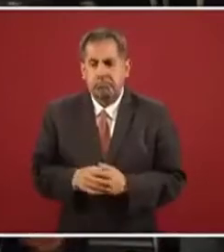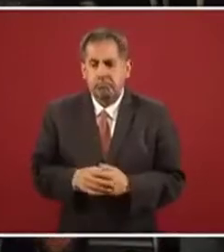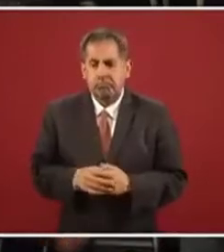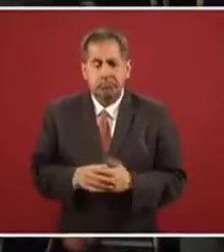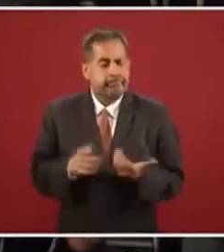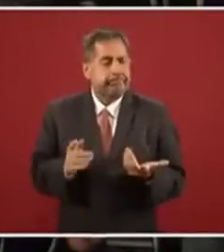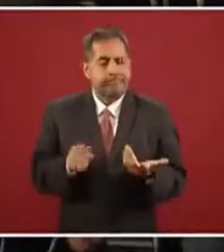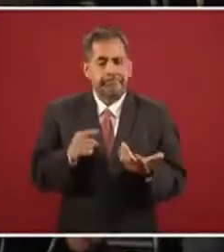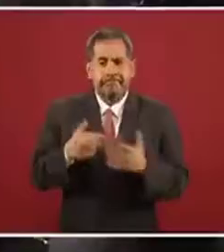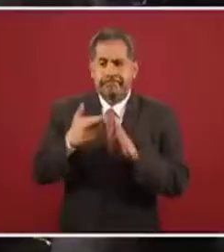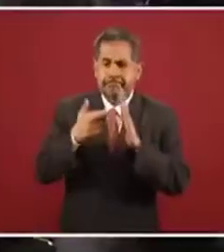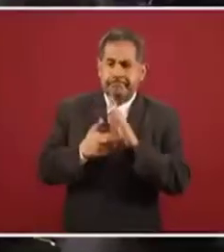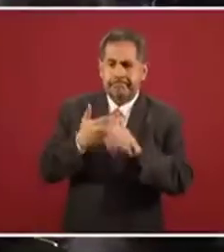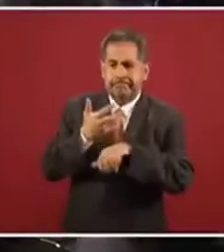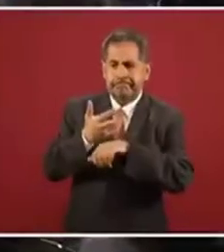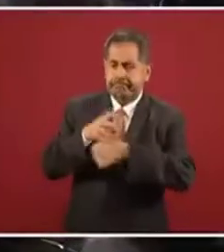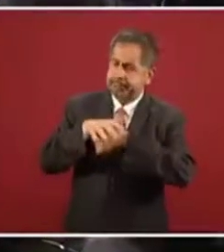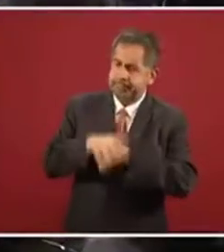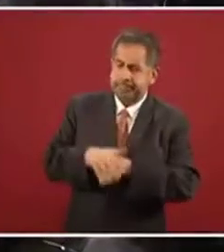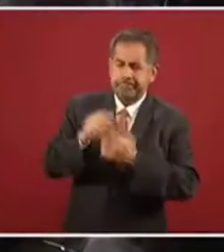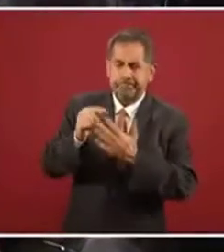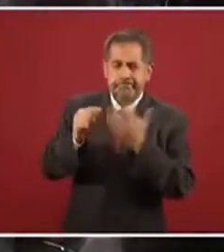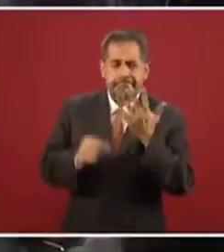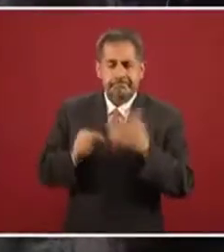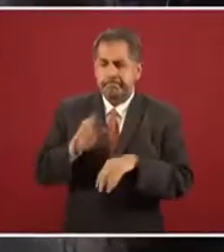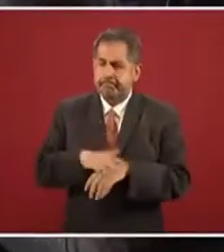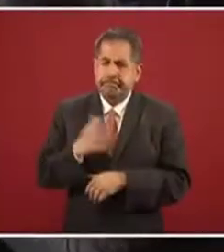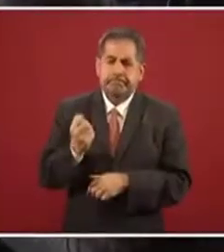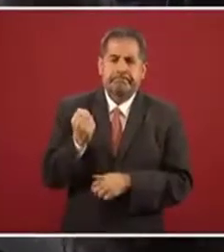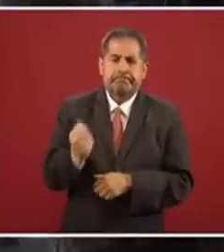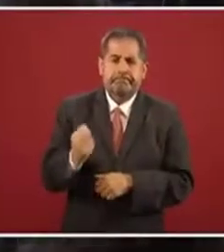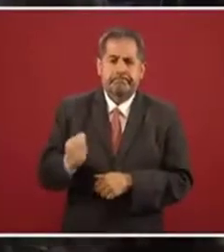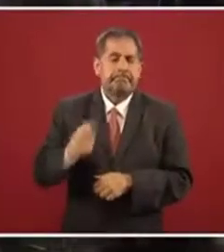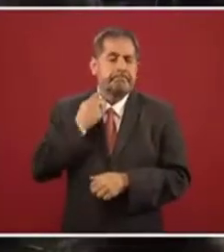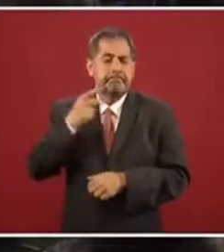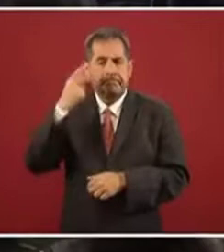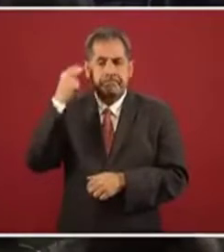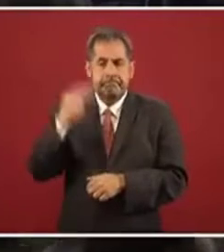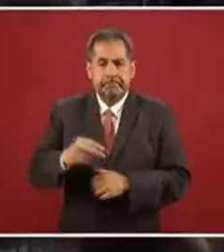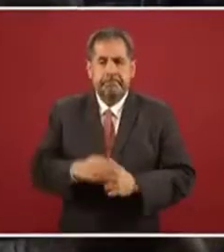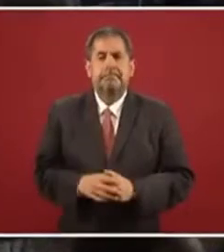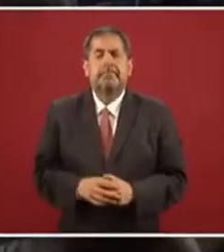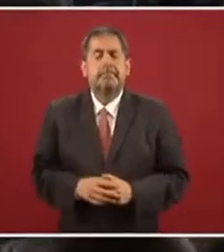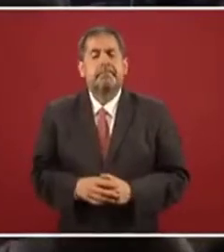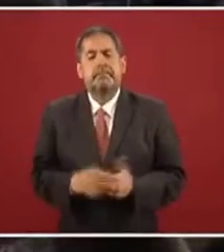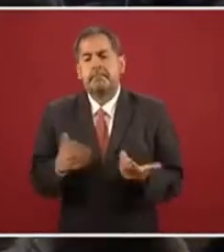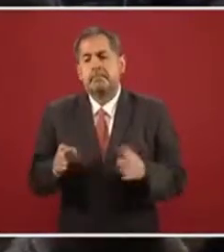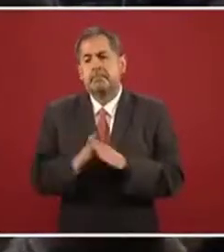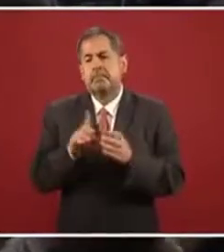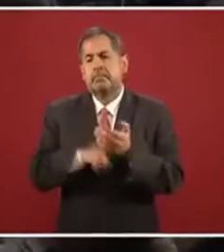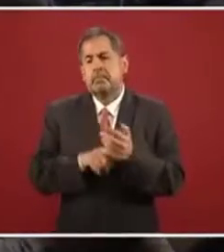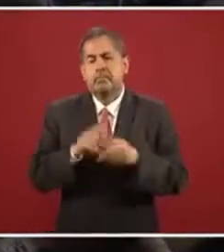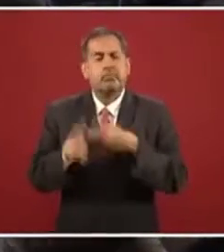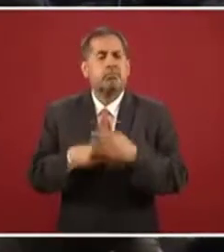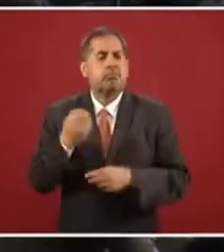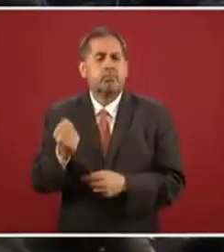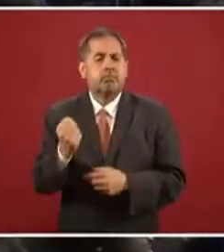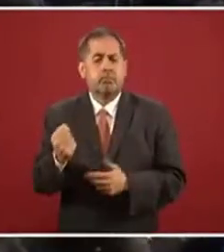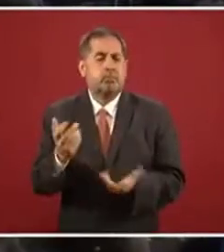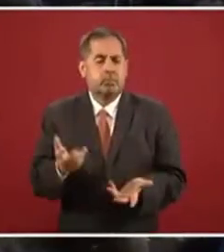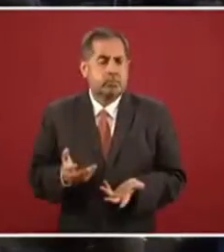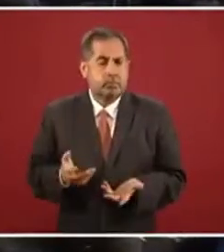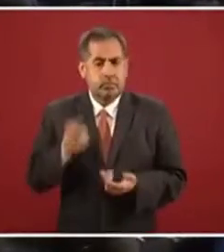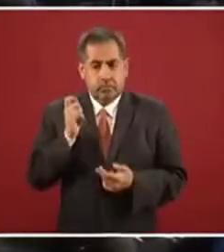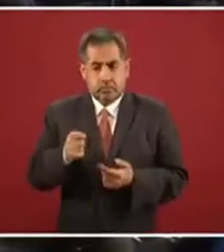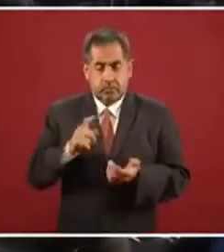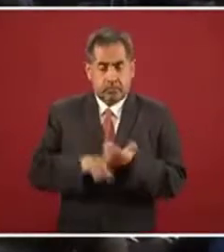Constituyen una serie de medidas que han implicado endurecer la política migratoria de México. ¿A qué me refiero con endurecer? Al hecho